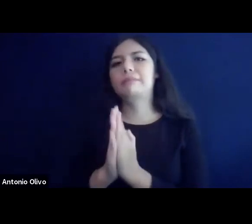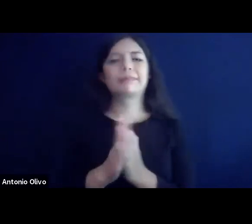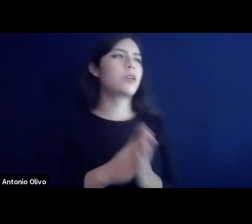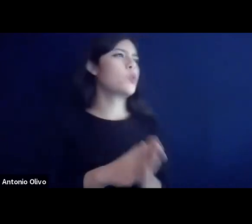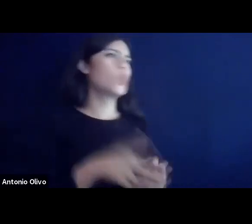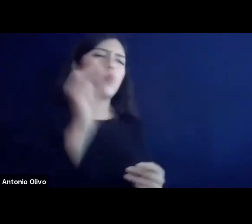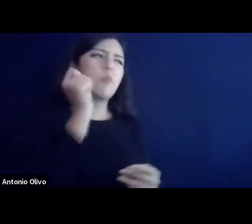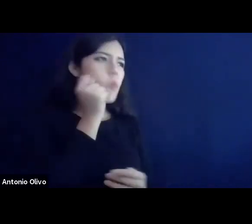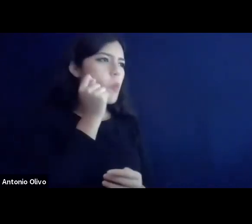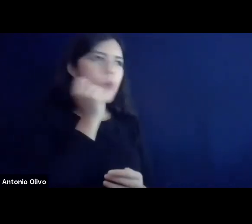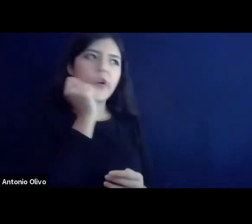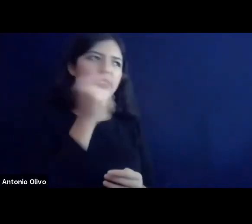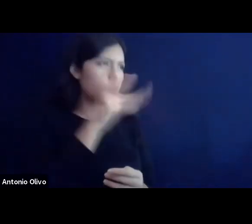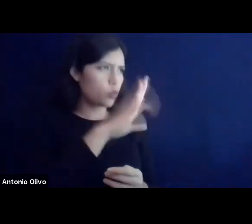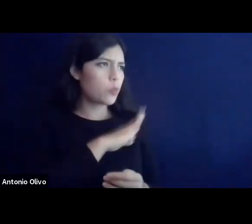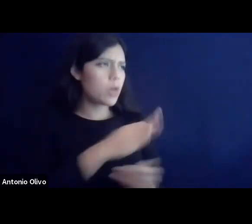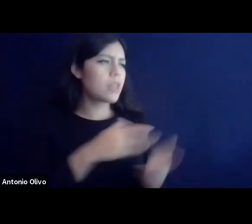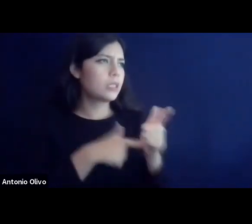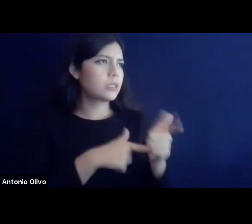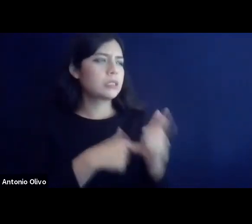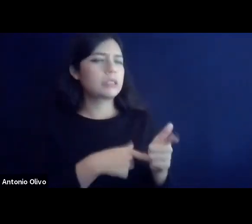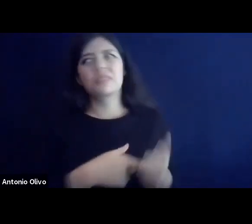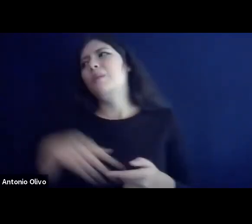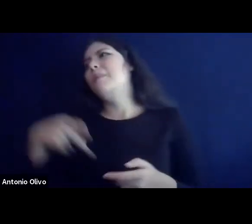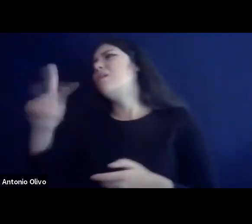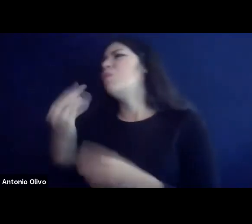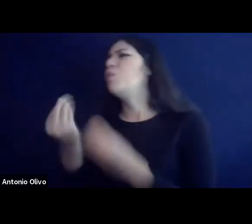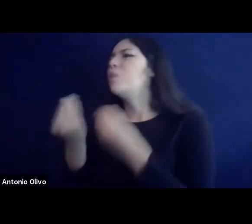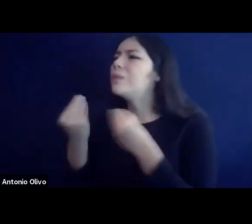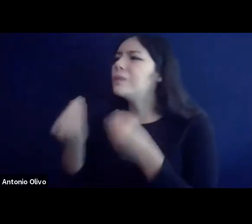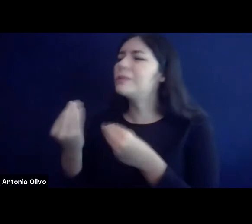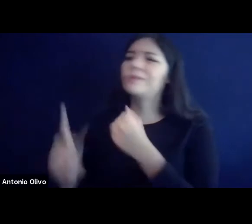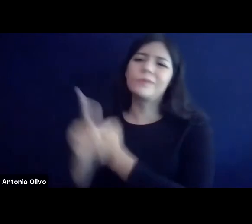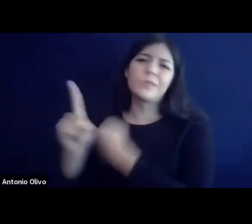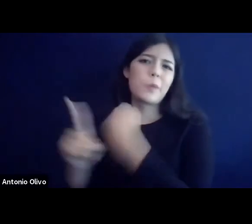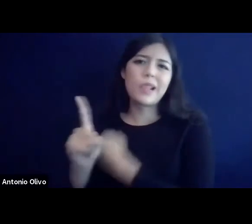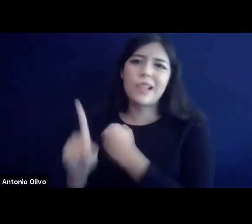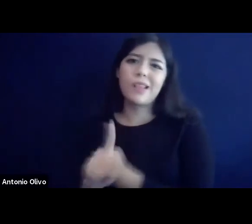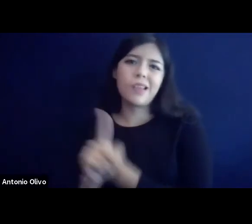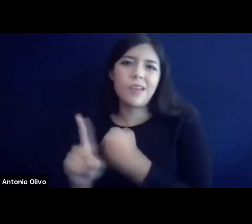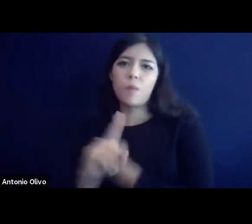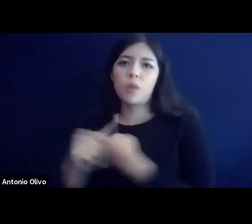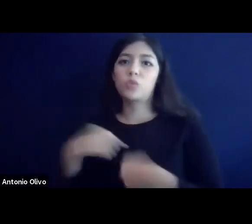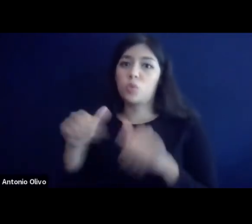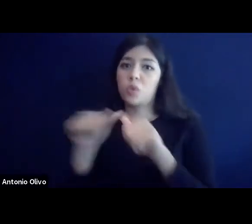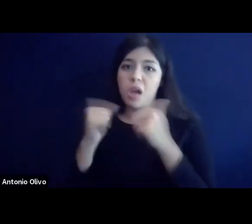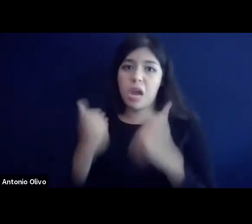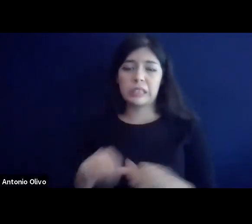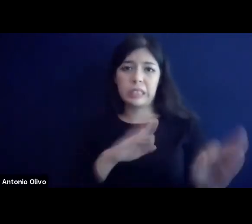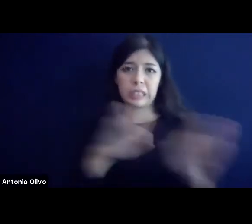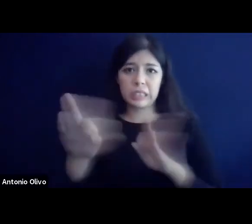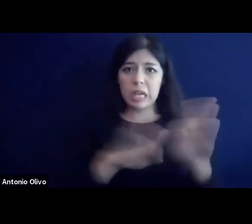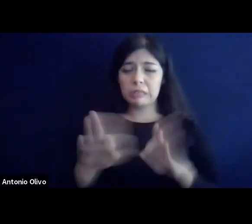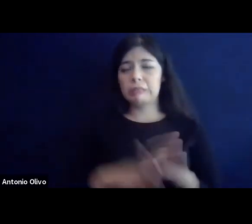topado como artista. En el trabajo. Ay, muy sencillo. Dile a alguien que